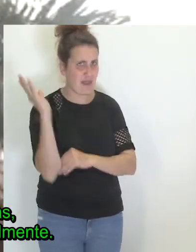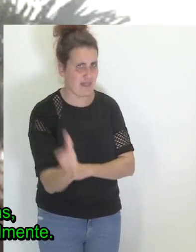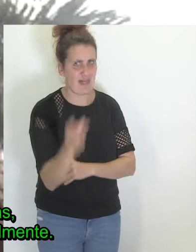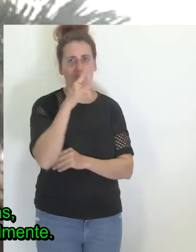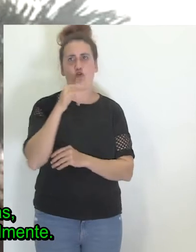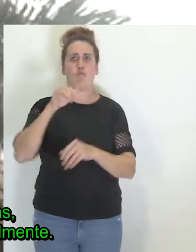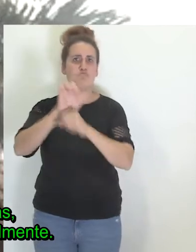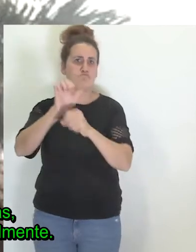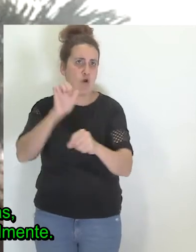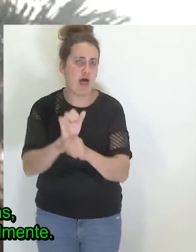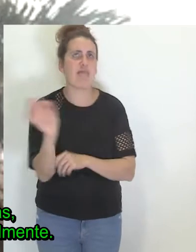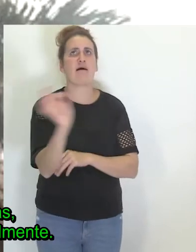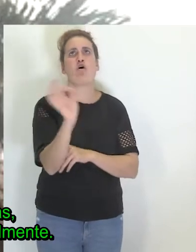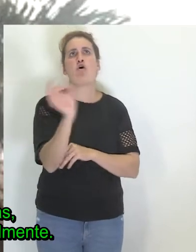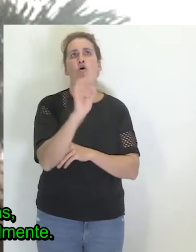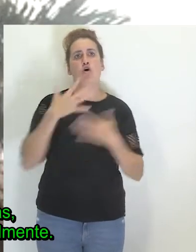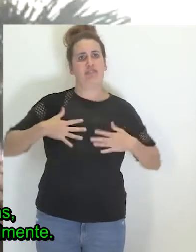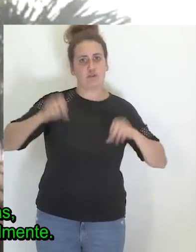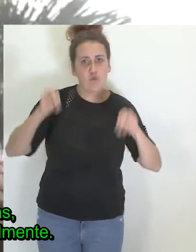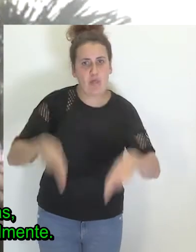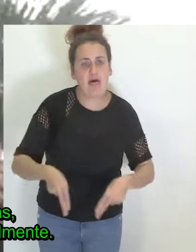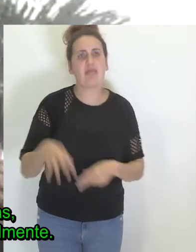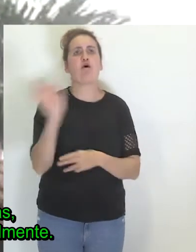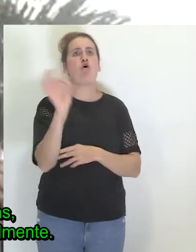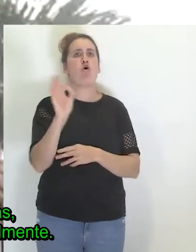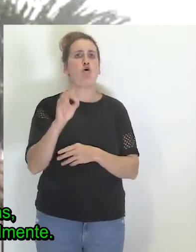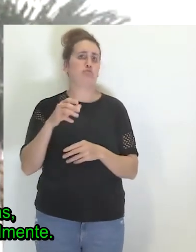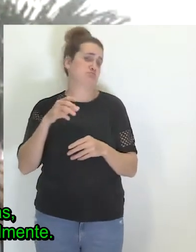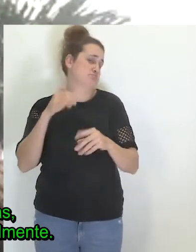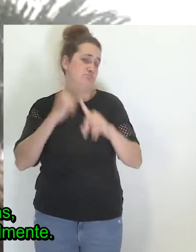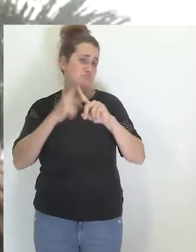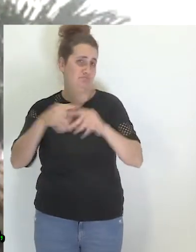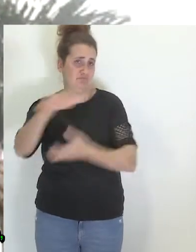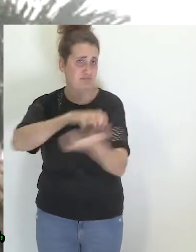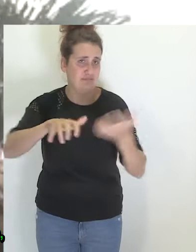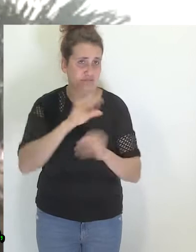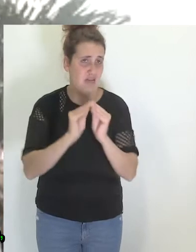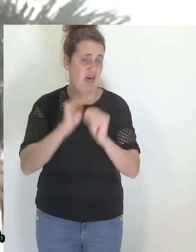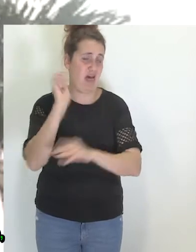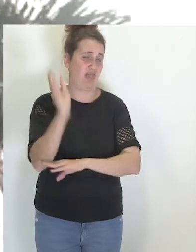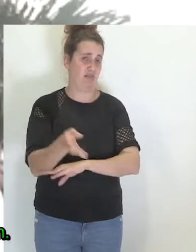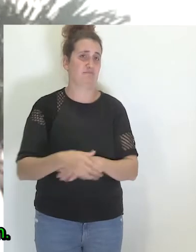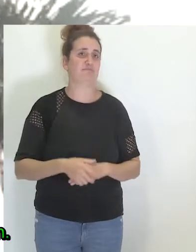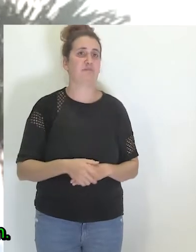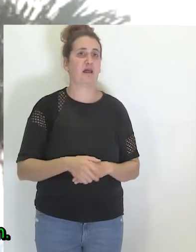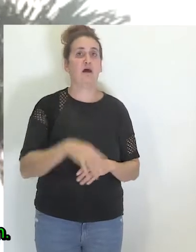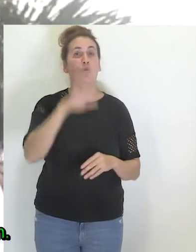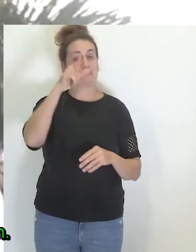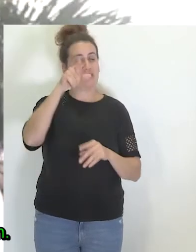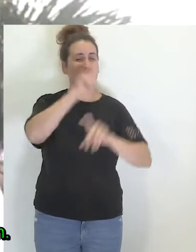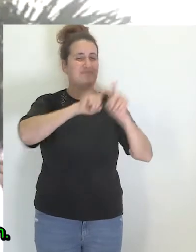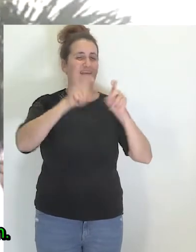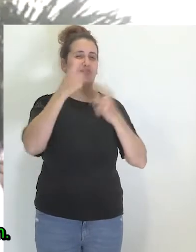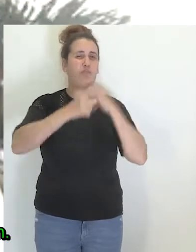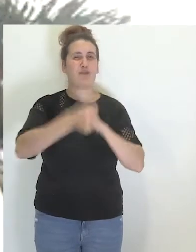ser violadas o desnudadas o agredidas sexualmente. Ahí, por ejemplo, pues podrán encontrar un